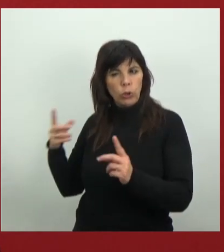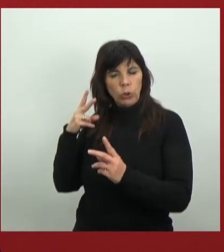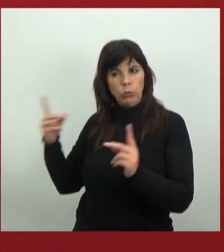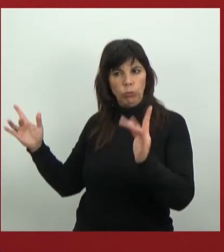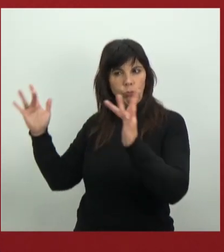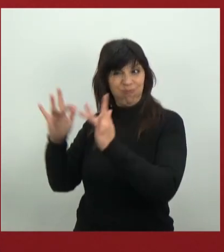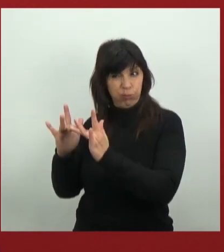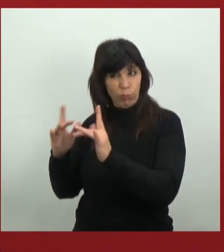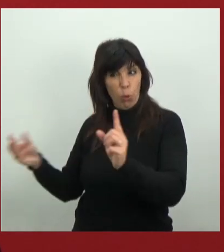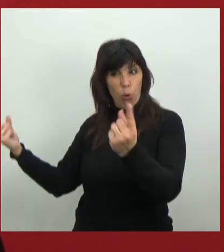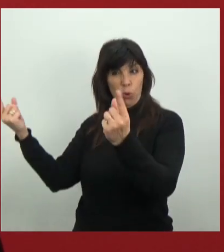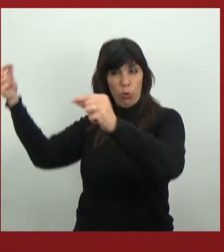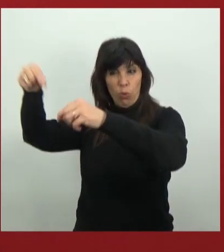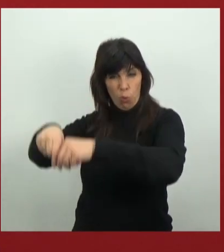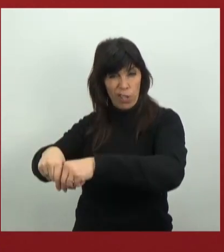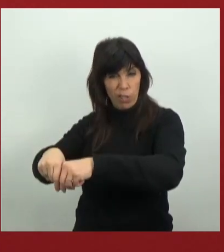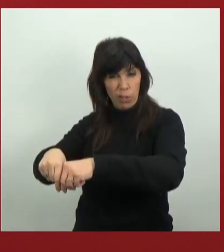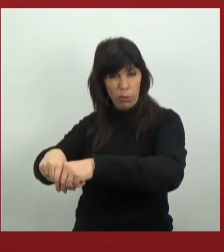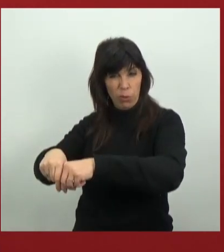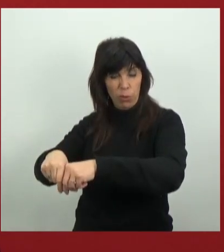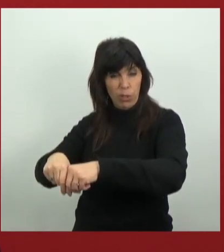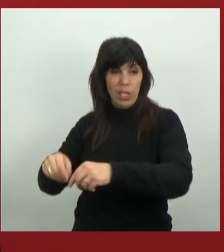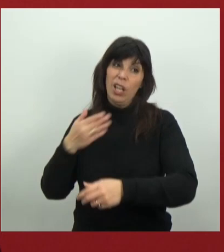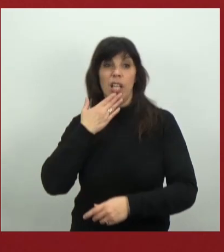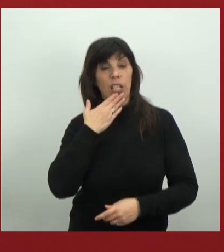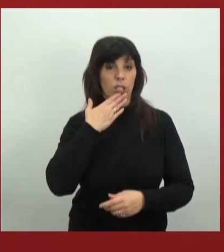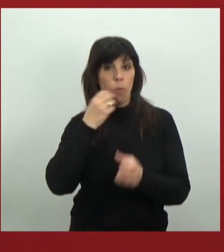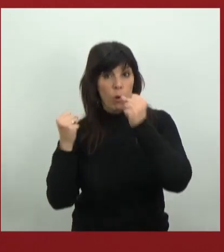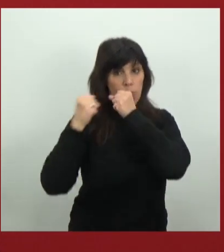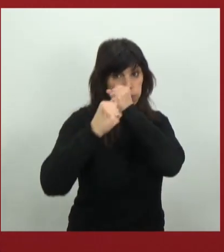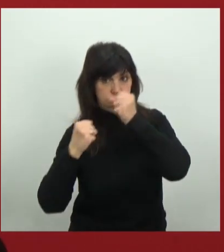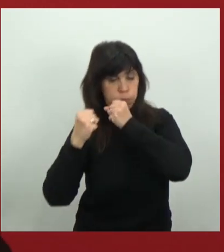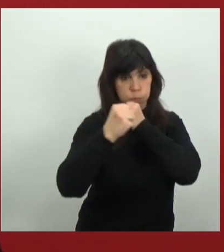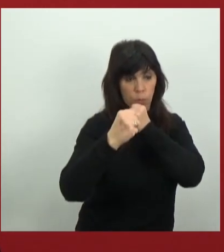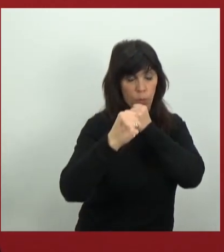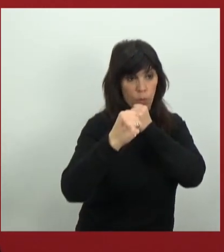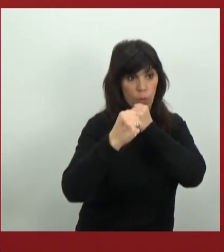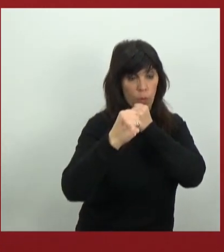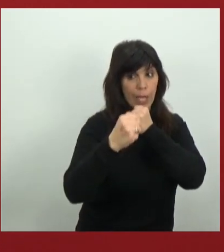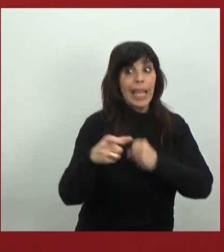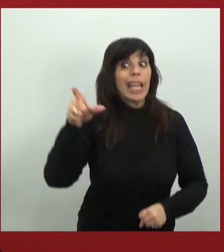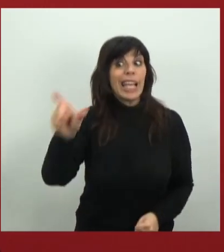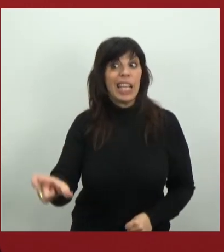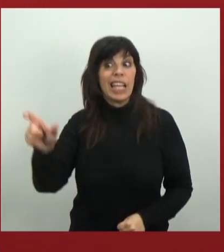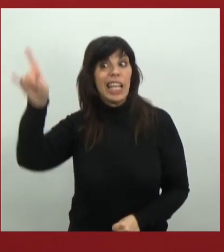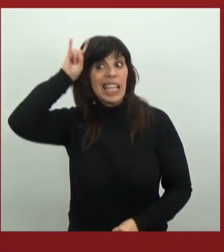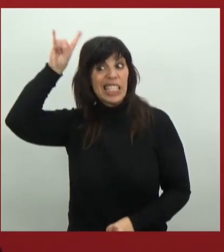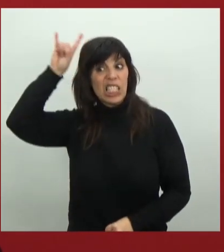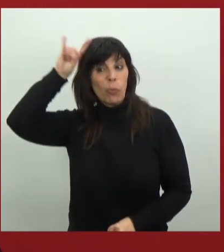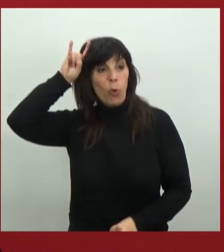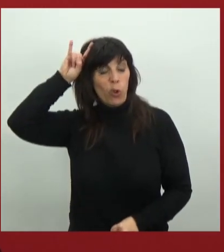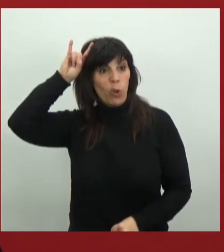boxeo. No son peso pluma, no son peso mosca, son los